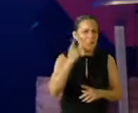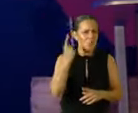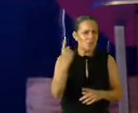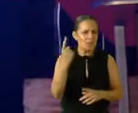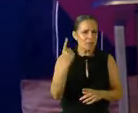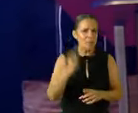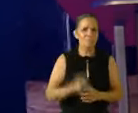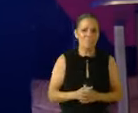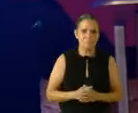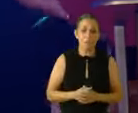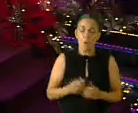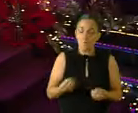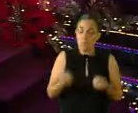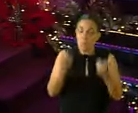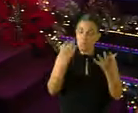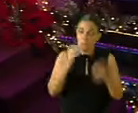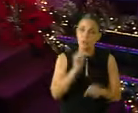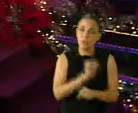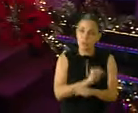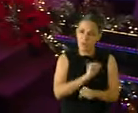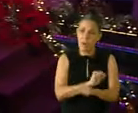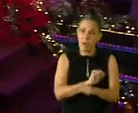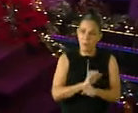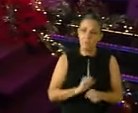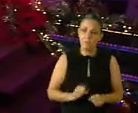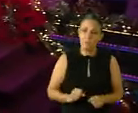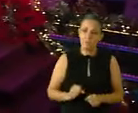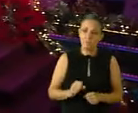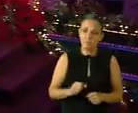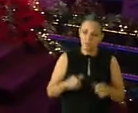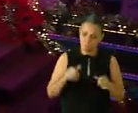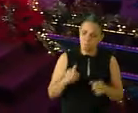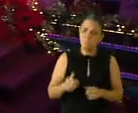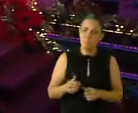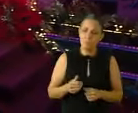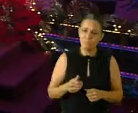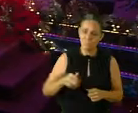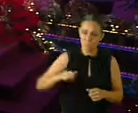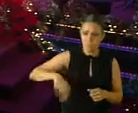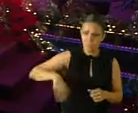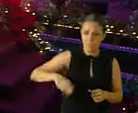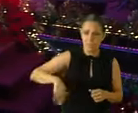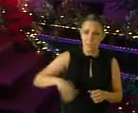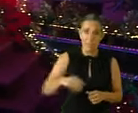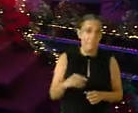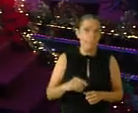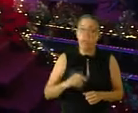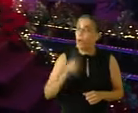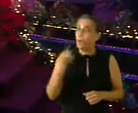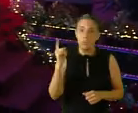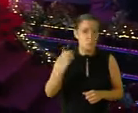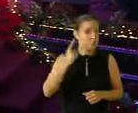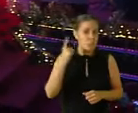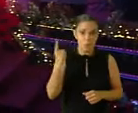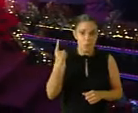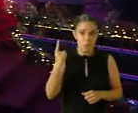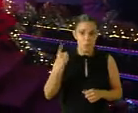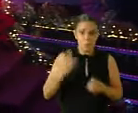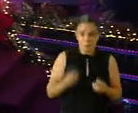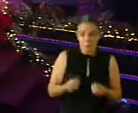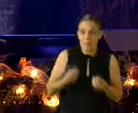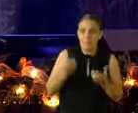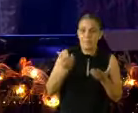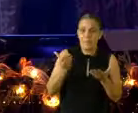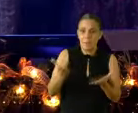hacer. No solamente les entregó el púlpito al apóstol en una iglesia católica, que nunca